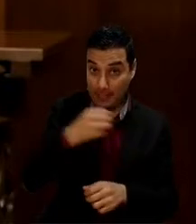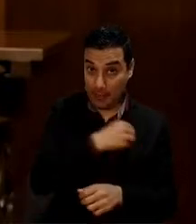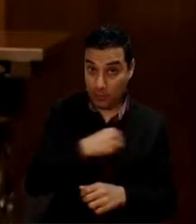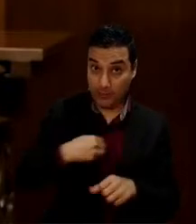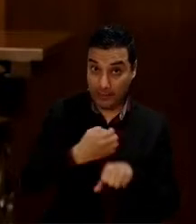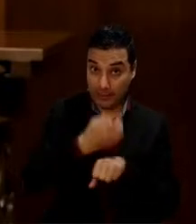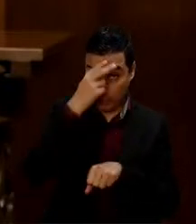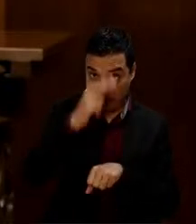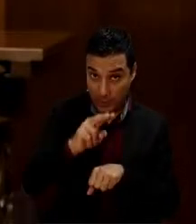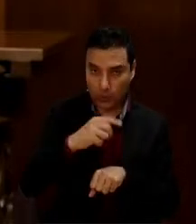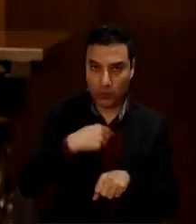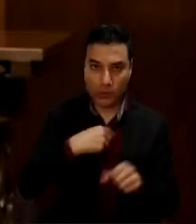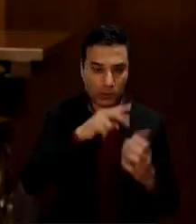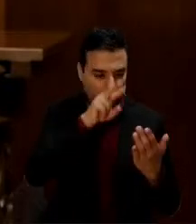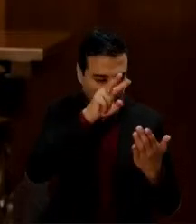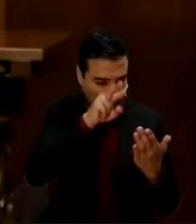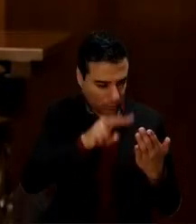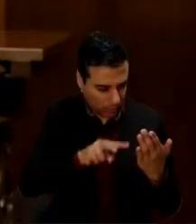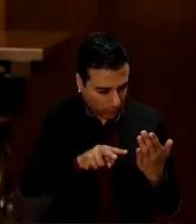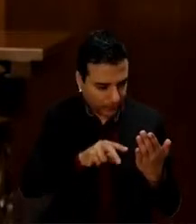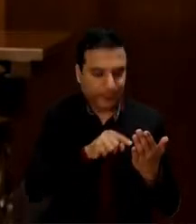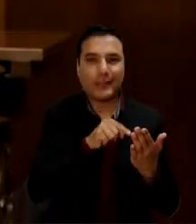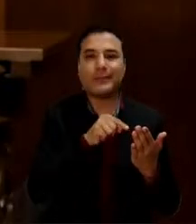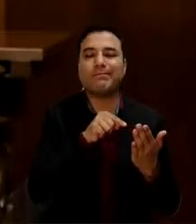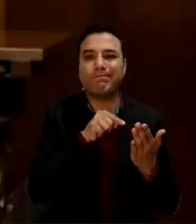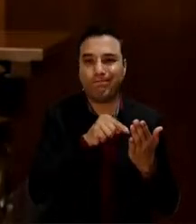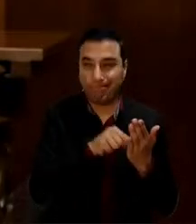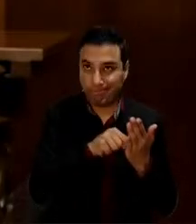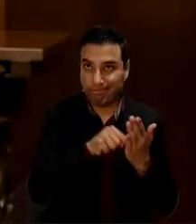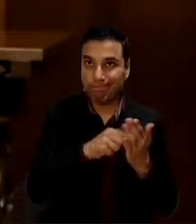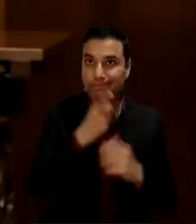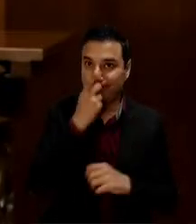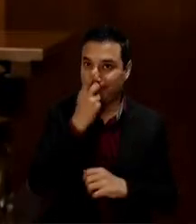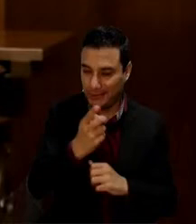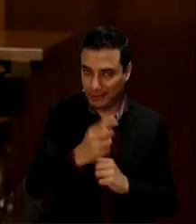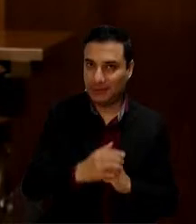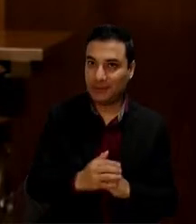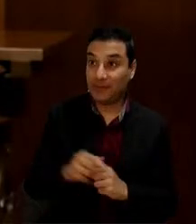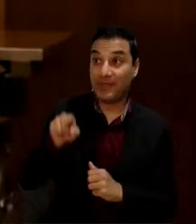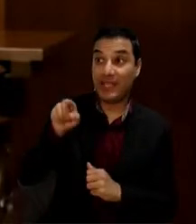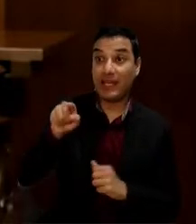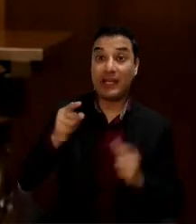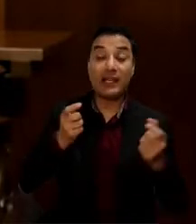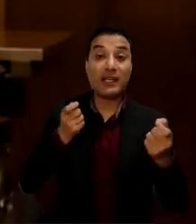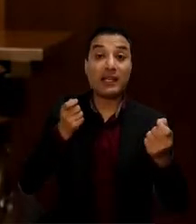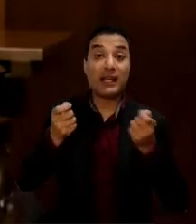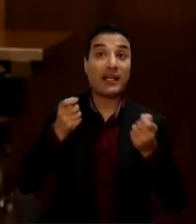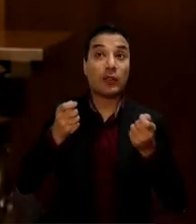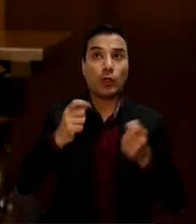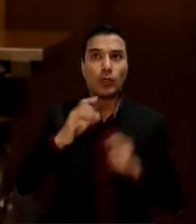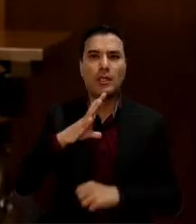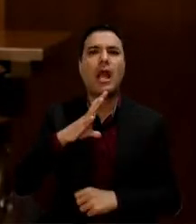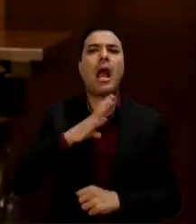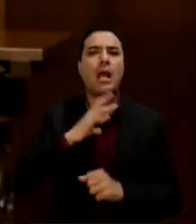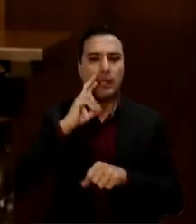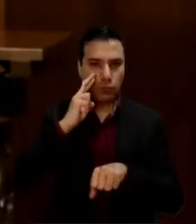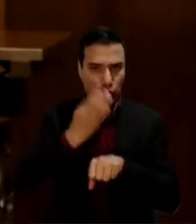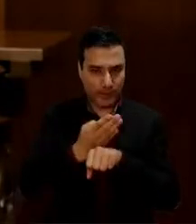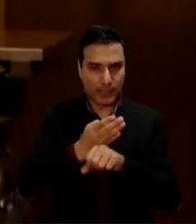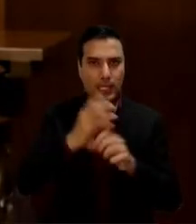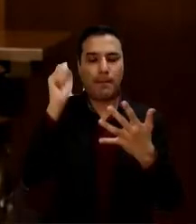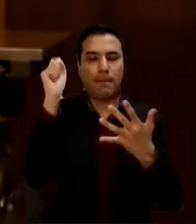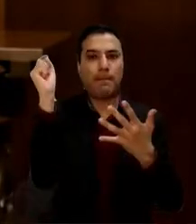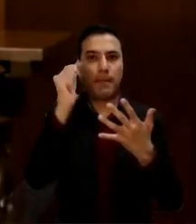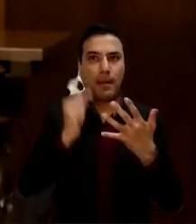México, se nos ilustra las atribuciones con las que cuentan las regidoras y regidores, destacando